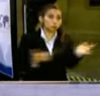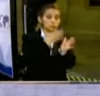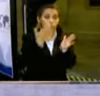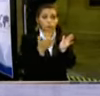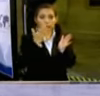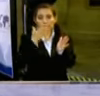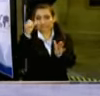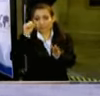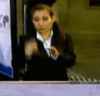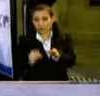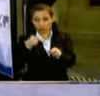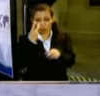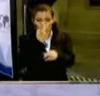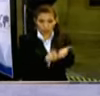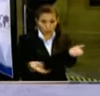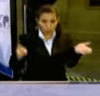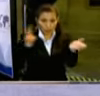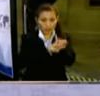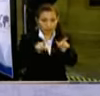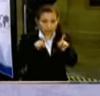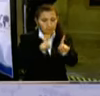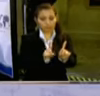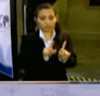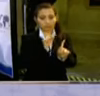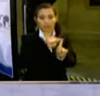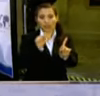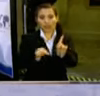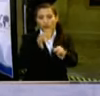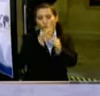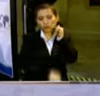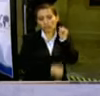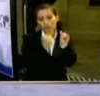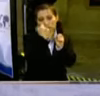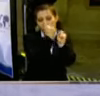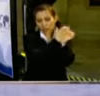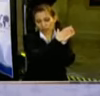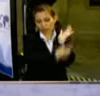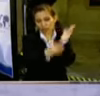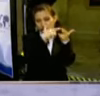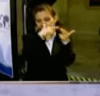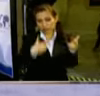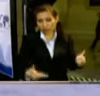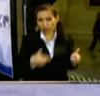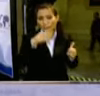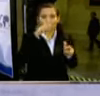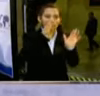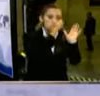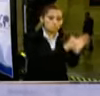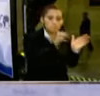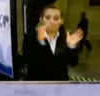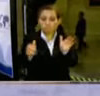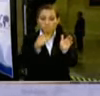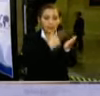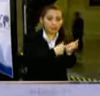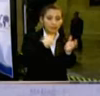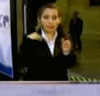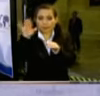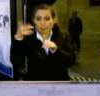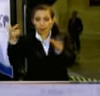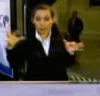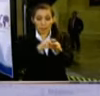través de este binomio, pero es en las últimas décadas que la relación entre ambas se hace más